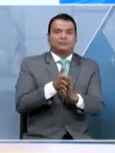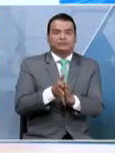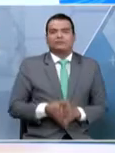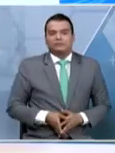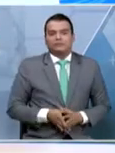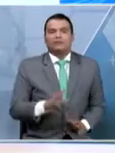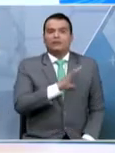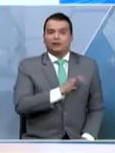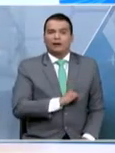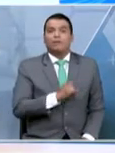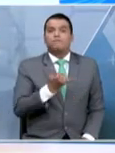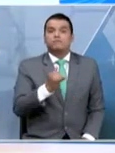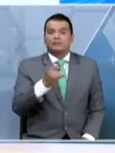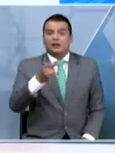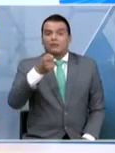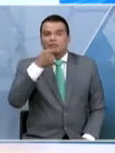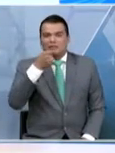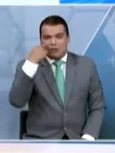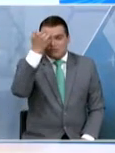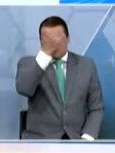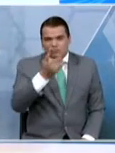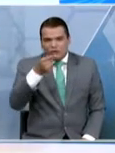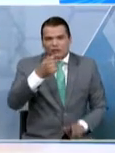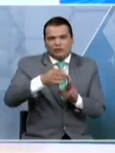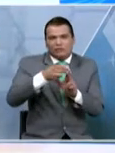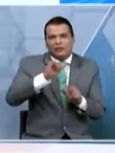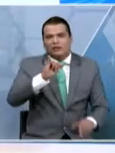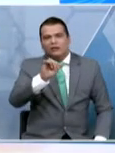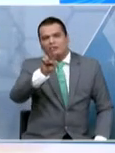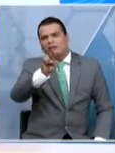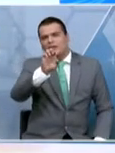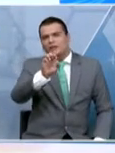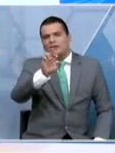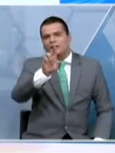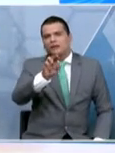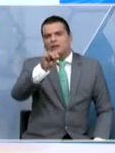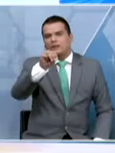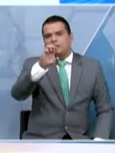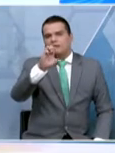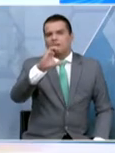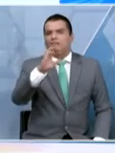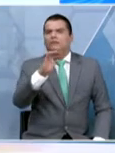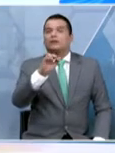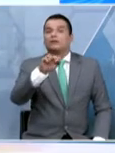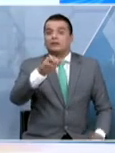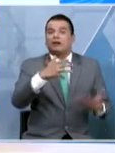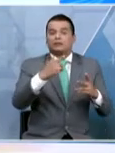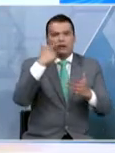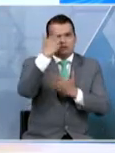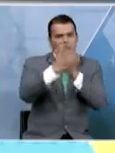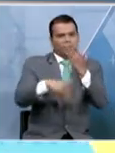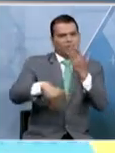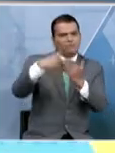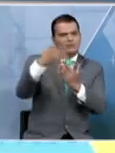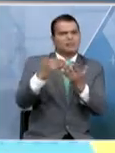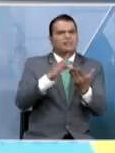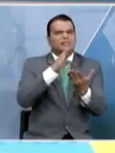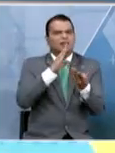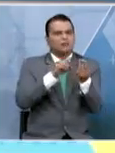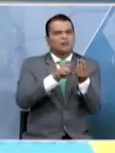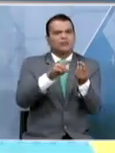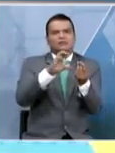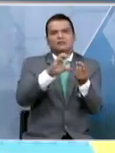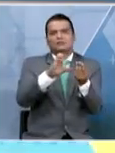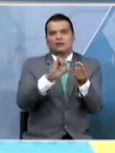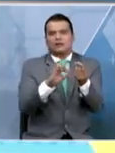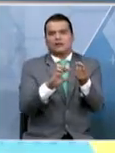y cálida inició el estudio científico para determinar la verdadera efectividad de la ivermectina en pacientes positivos por kobe 19 el proyecto